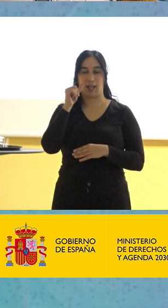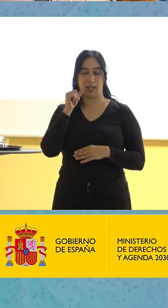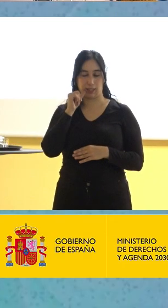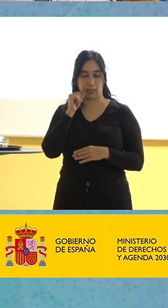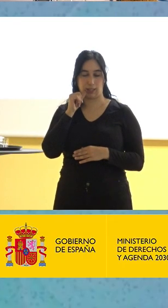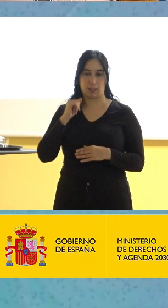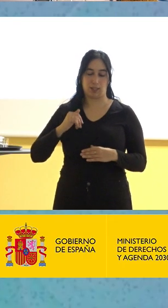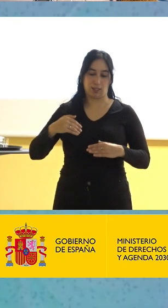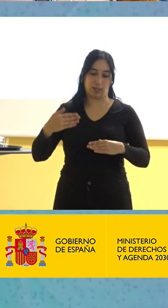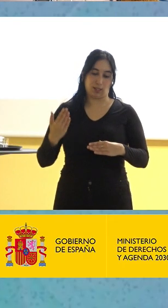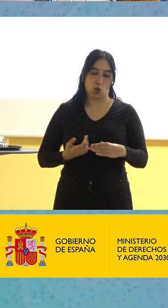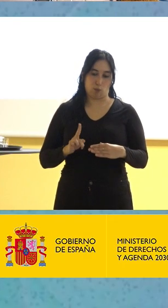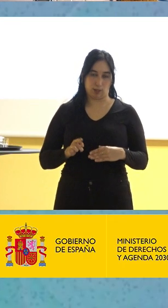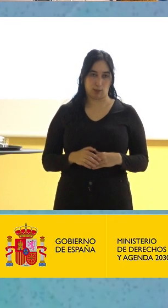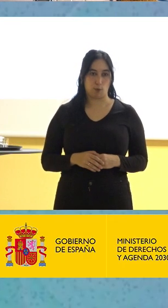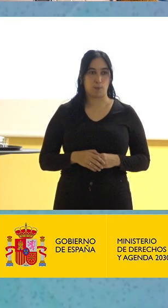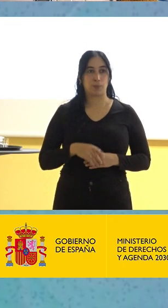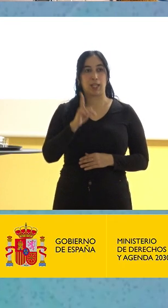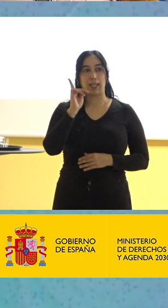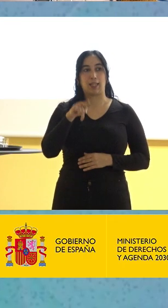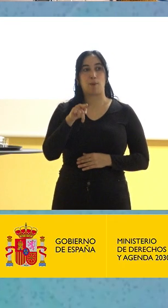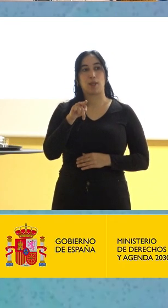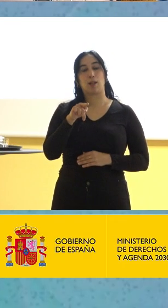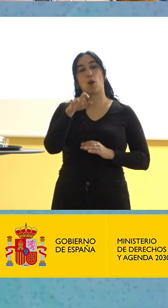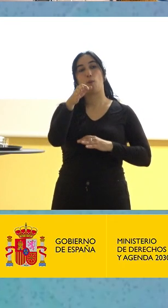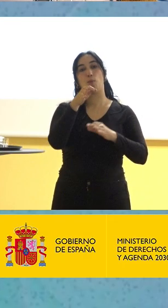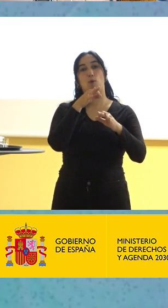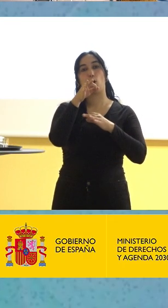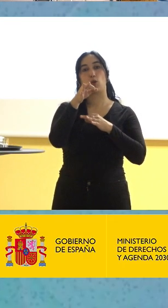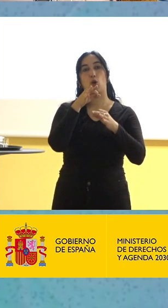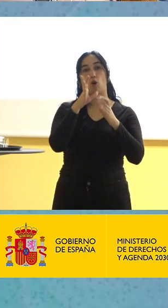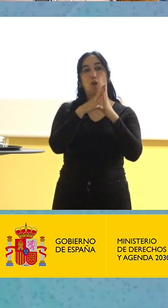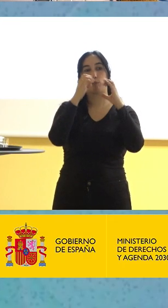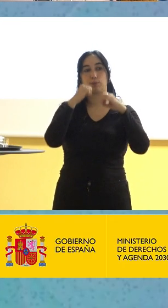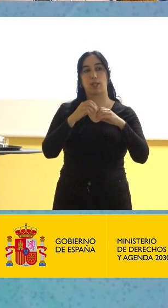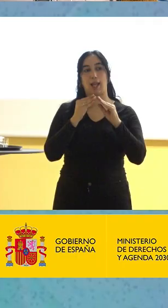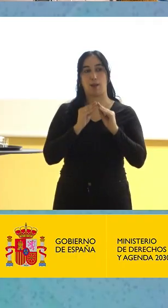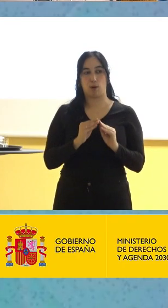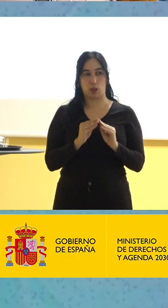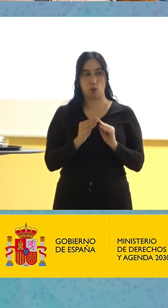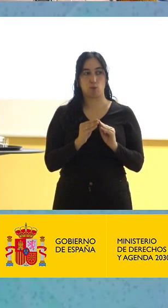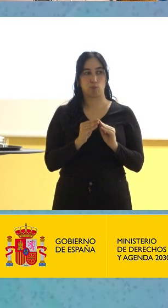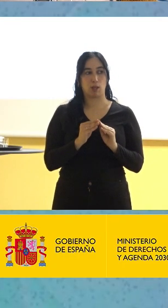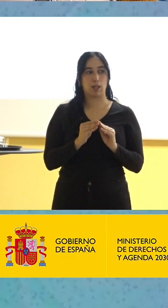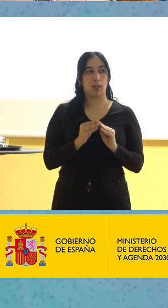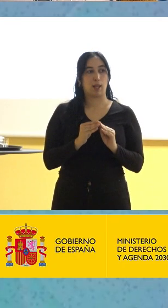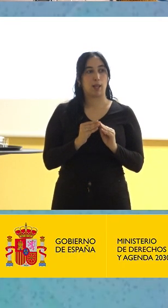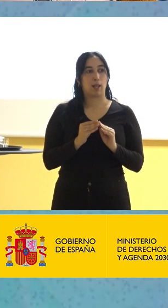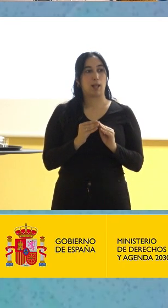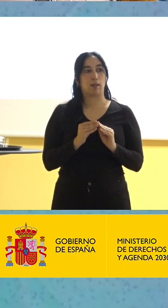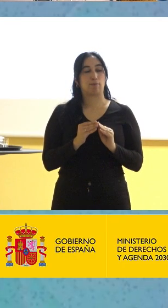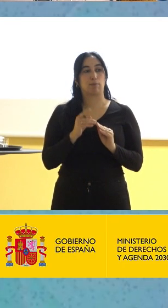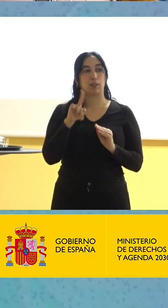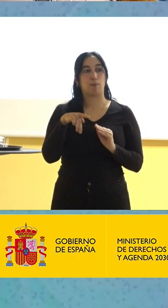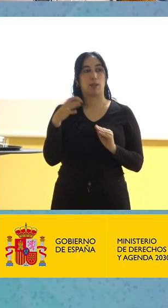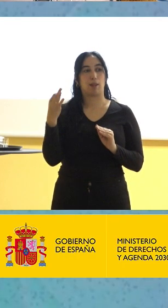invasivo. Luego también la elaboración de protocolos consensuados que incluyan pues eso,